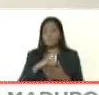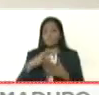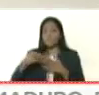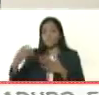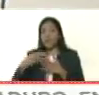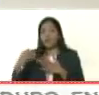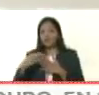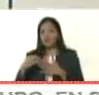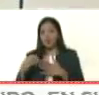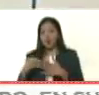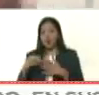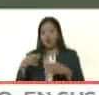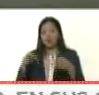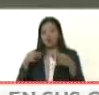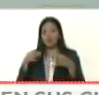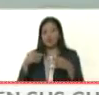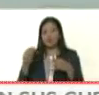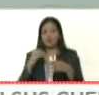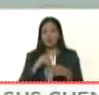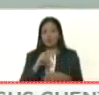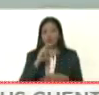en efectivo,